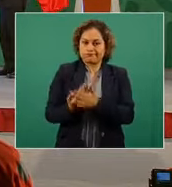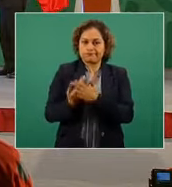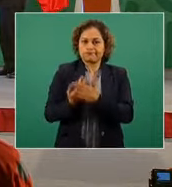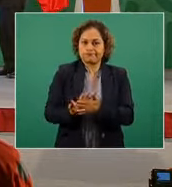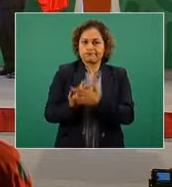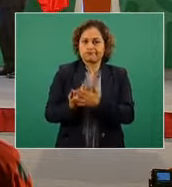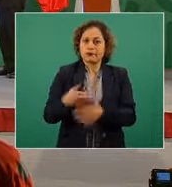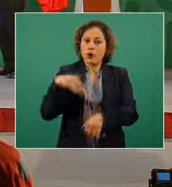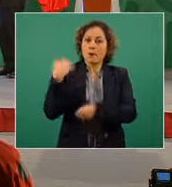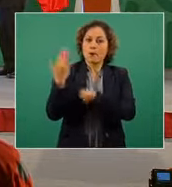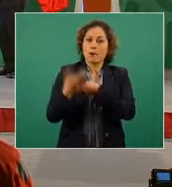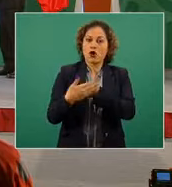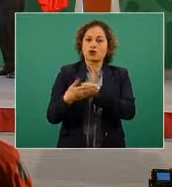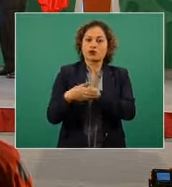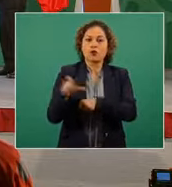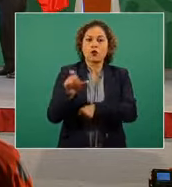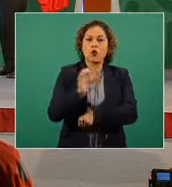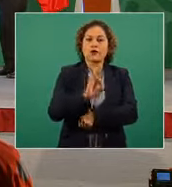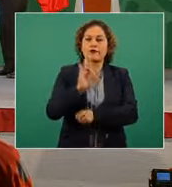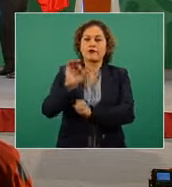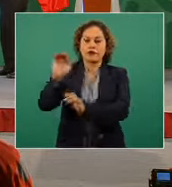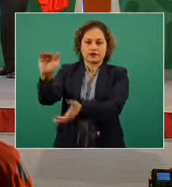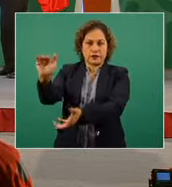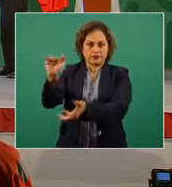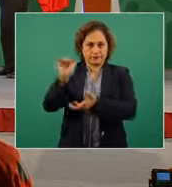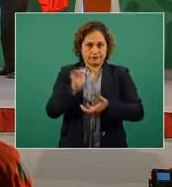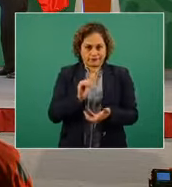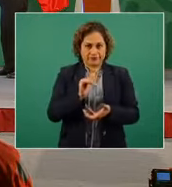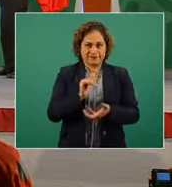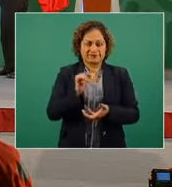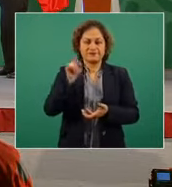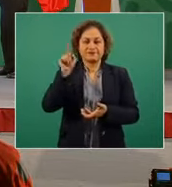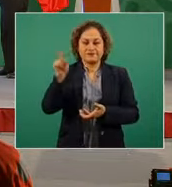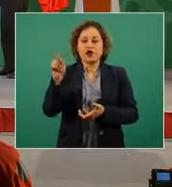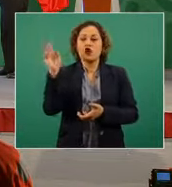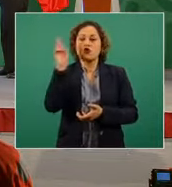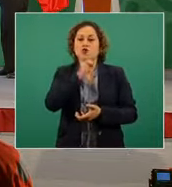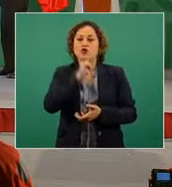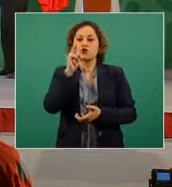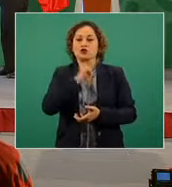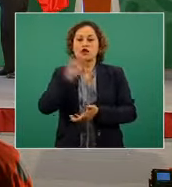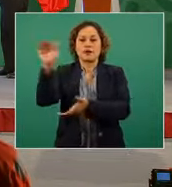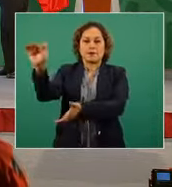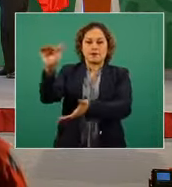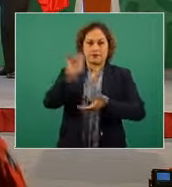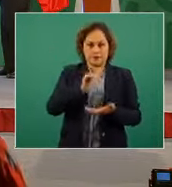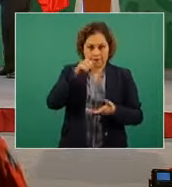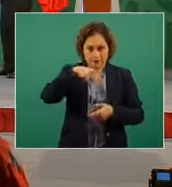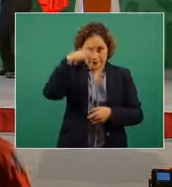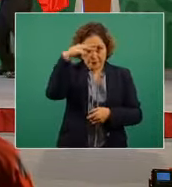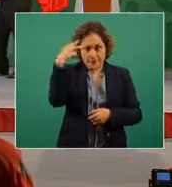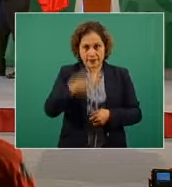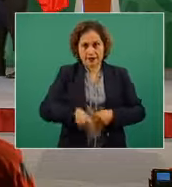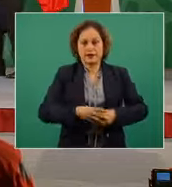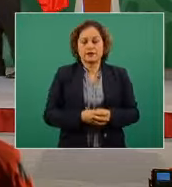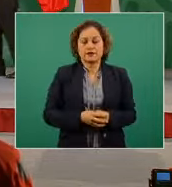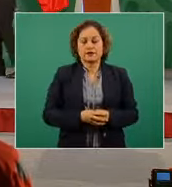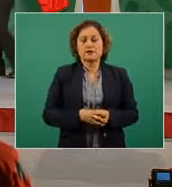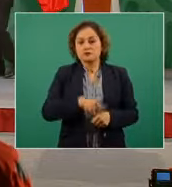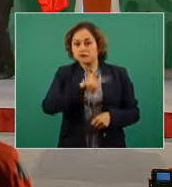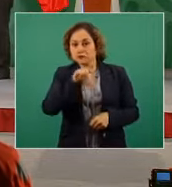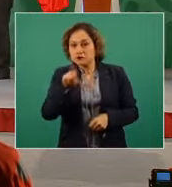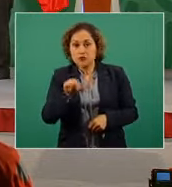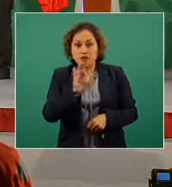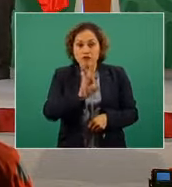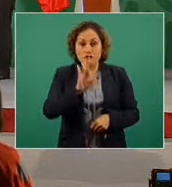del próximo arribo del primer envío desde Moscú a México. En cuanto tengamos la fecha, el doctor López-Gatell se los va a